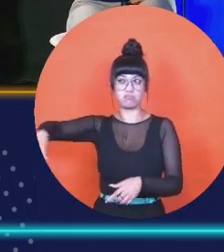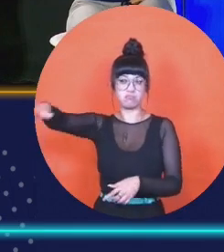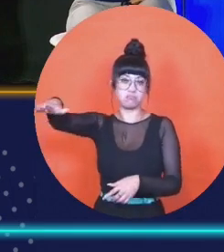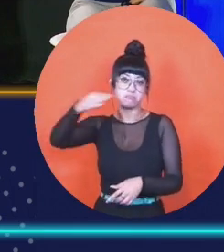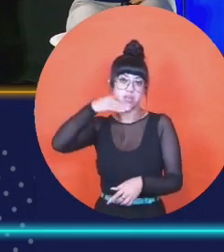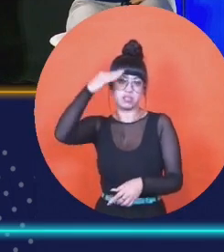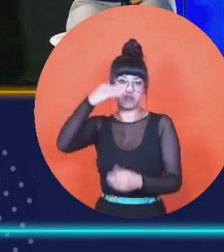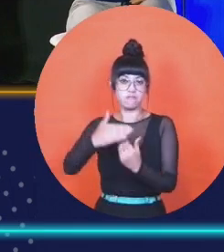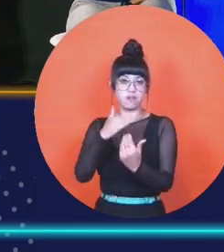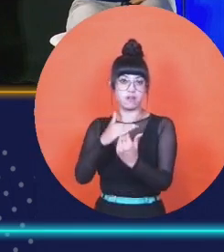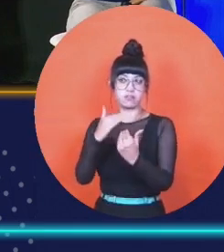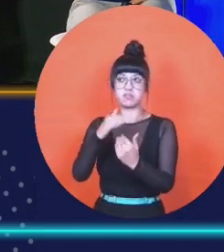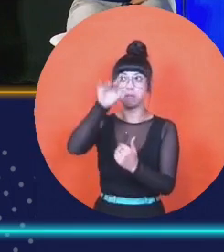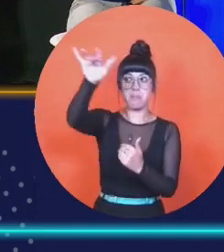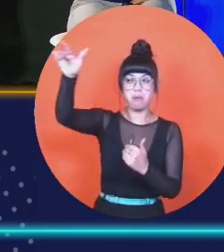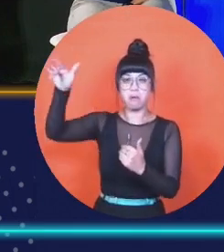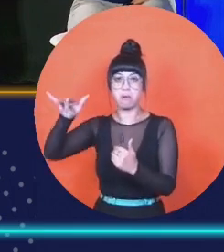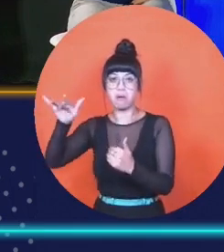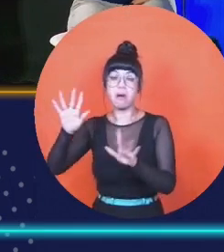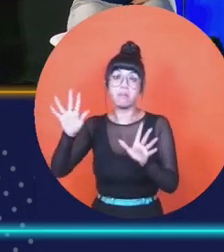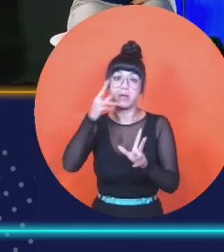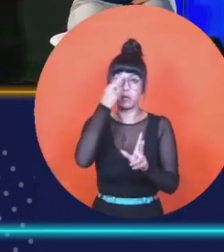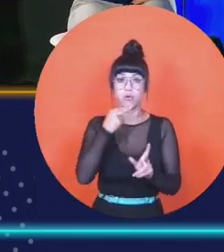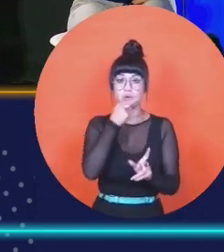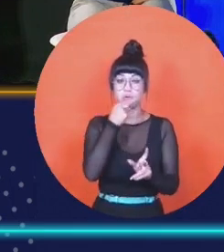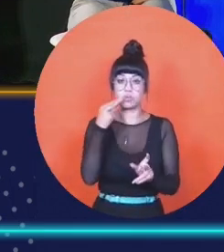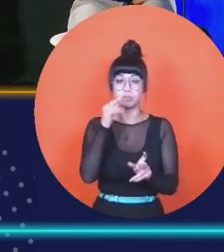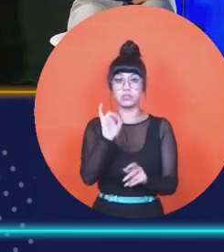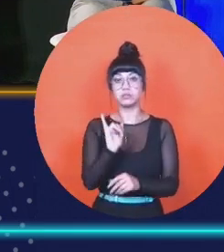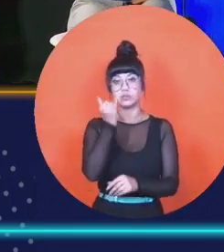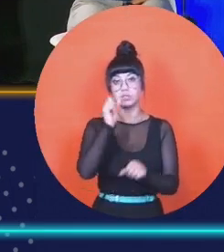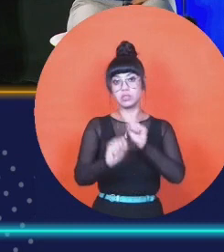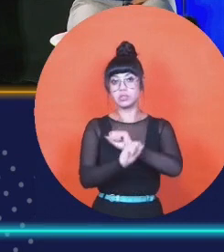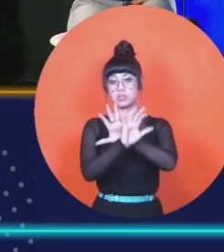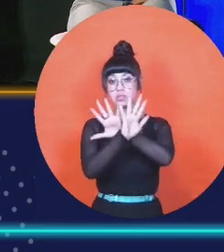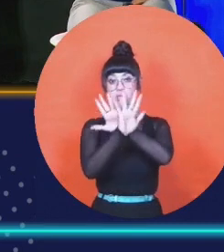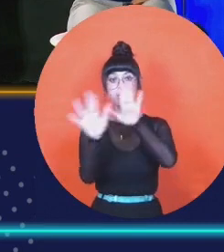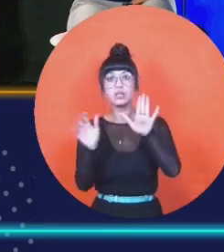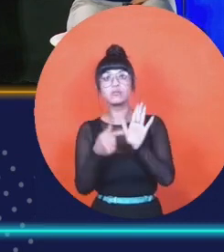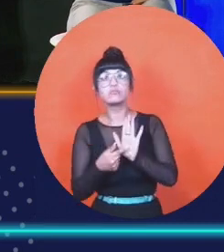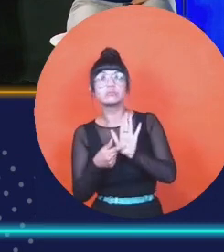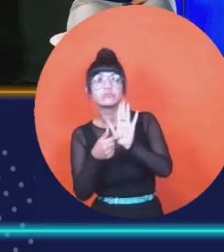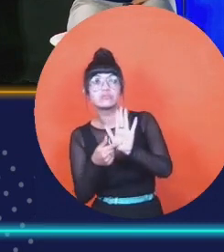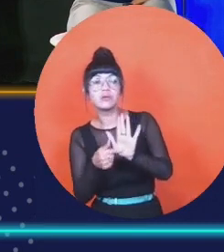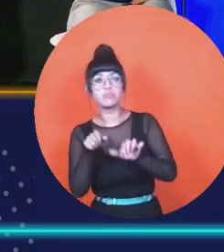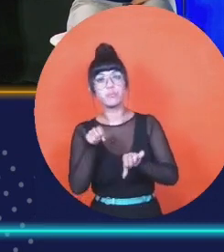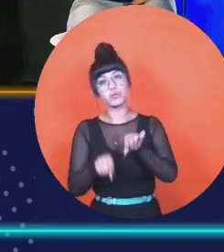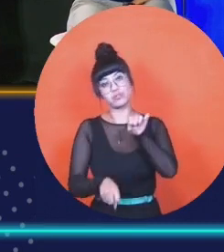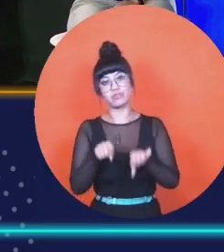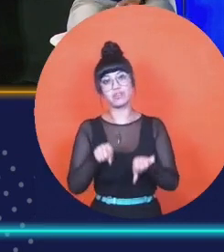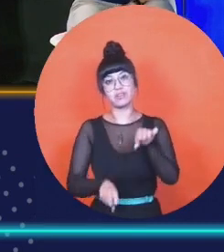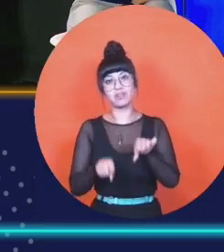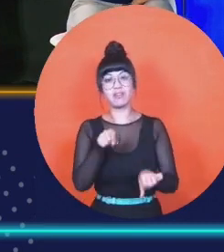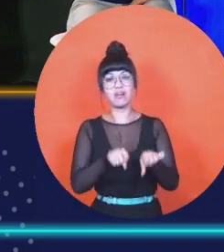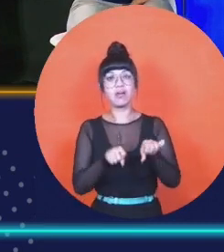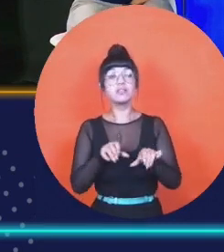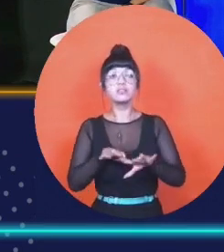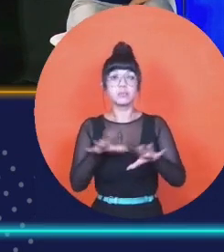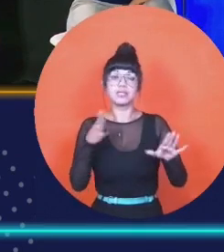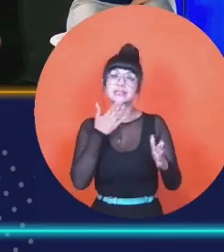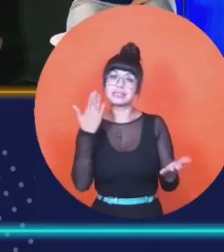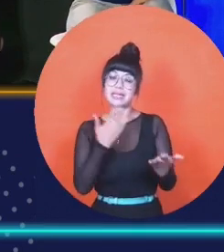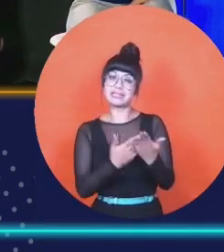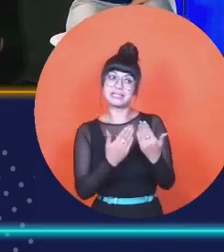en Medellín, pero es parte de nuestros compromisos también mostrar otras posibilidades. Y muchas gracias